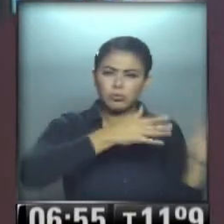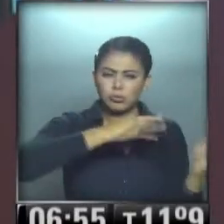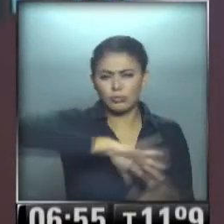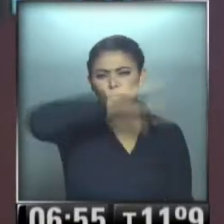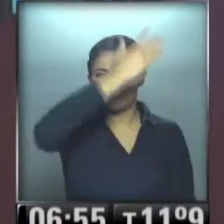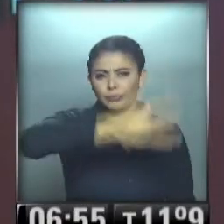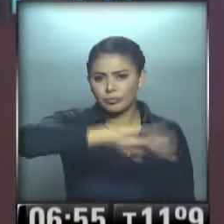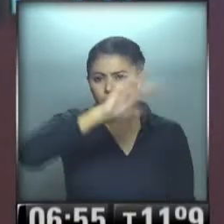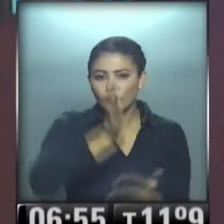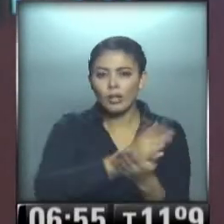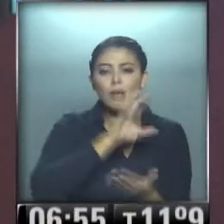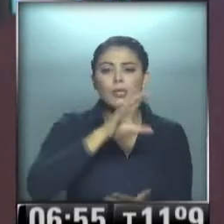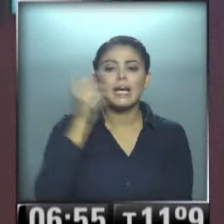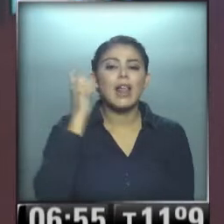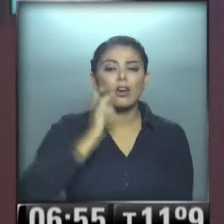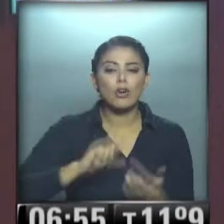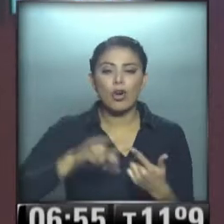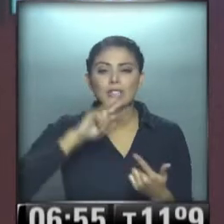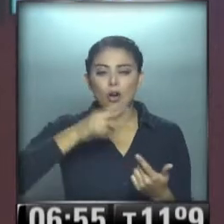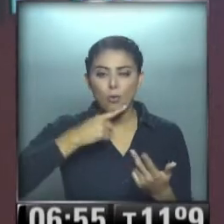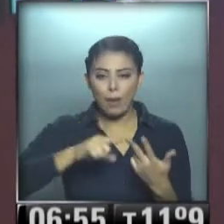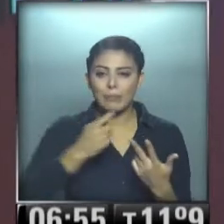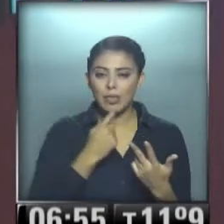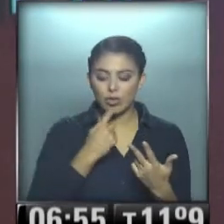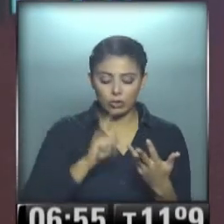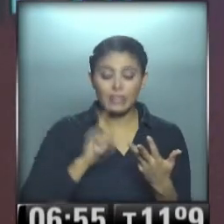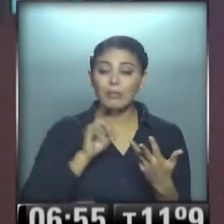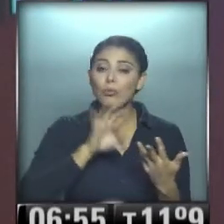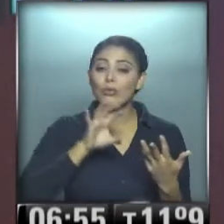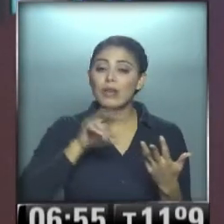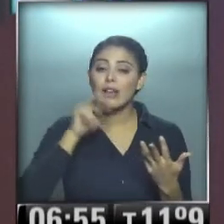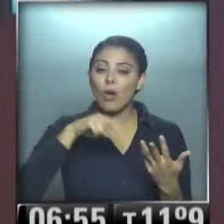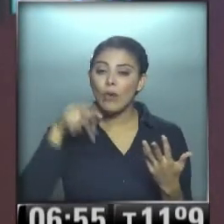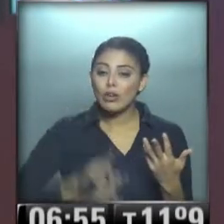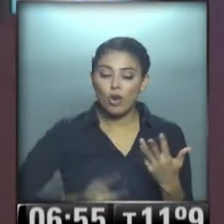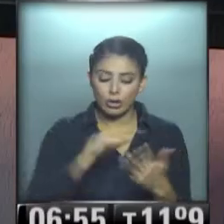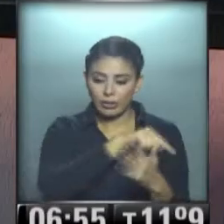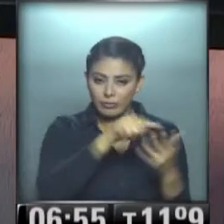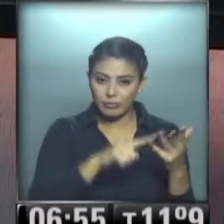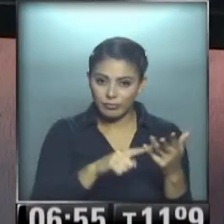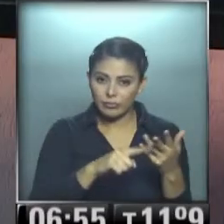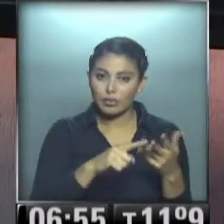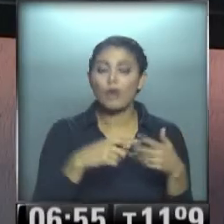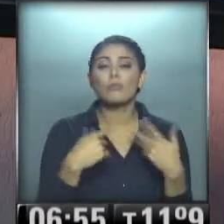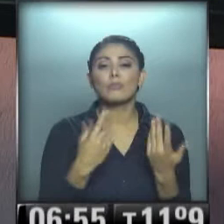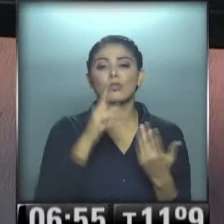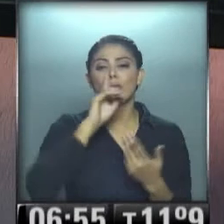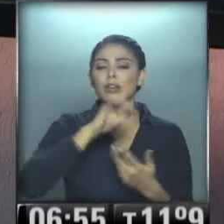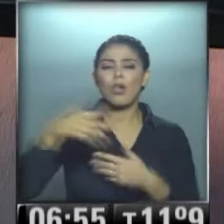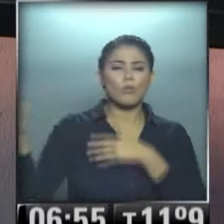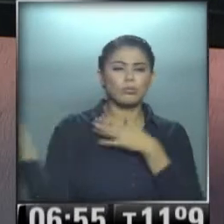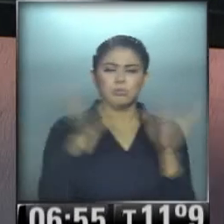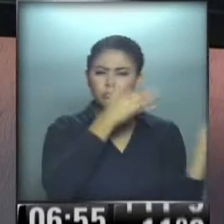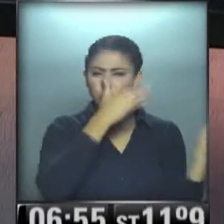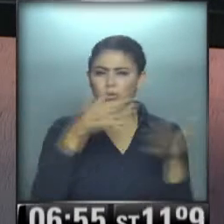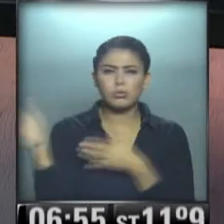las provincias de La Rioja, San Juan, Mendoza y el norte también de la provincia de Neuquén. Esto va a producir viento sonda en